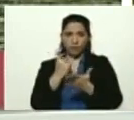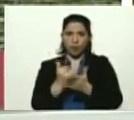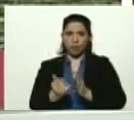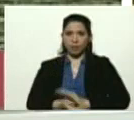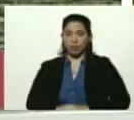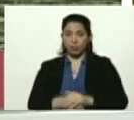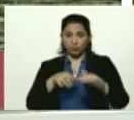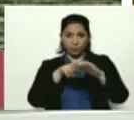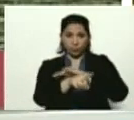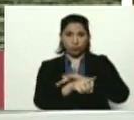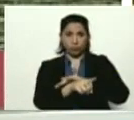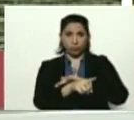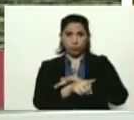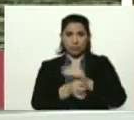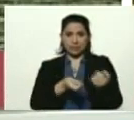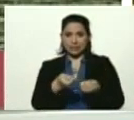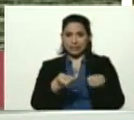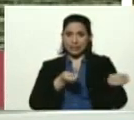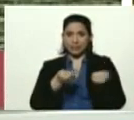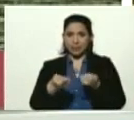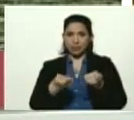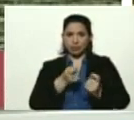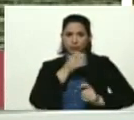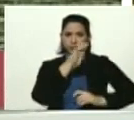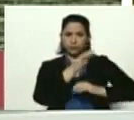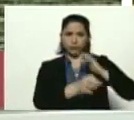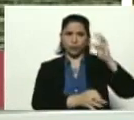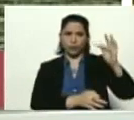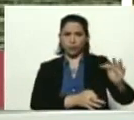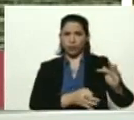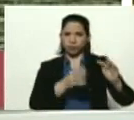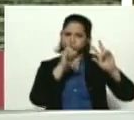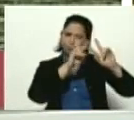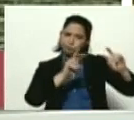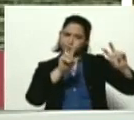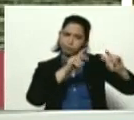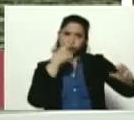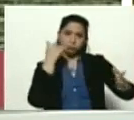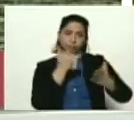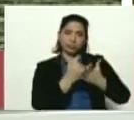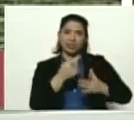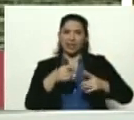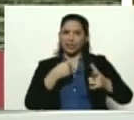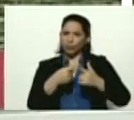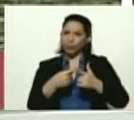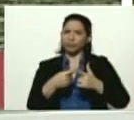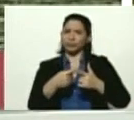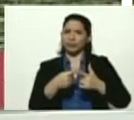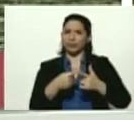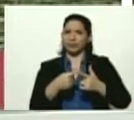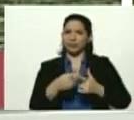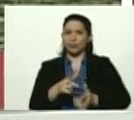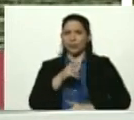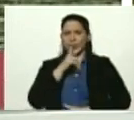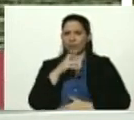se ingresa al servicio de infectología y, bueno, presenta evolución